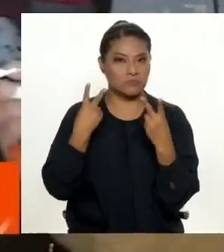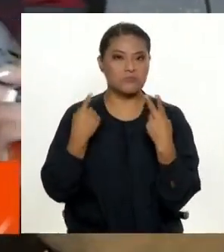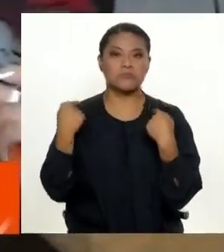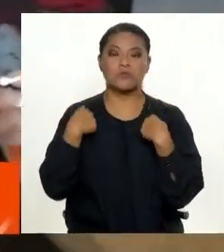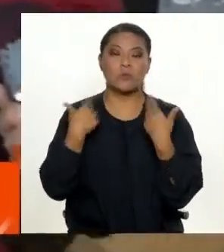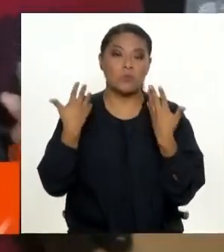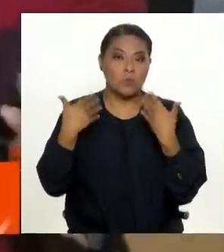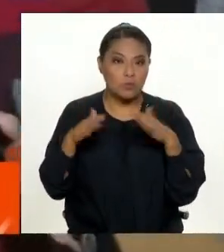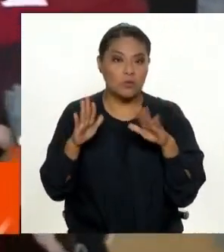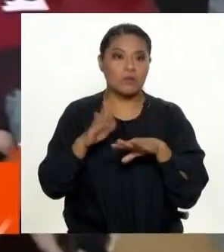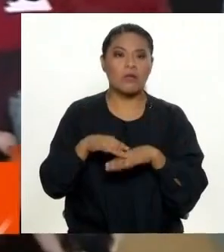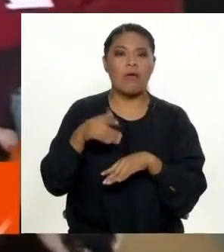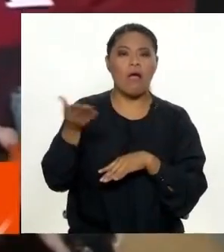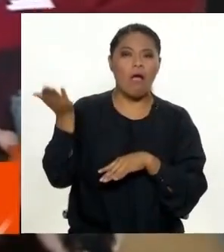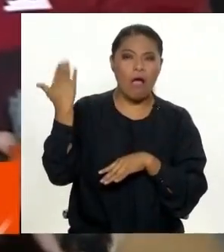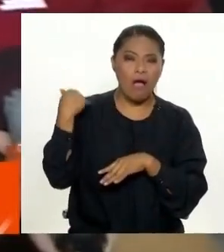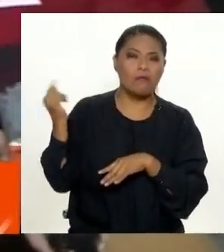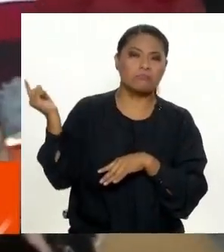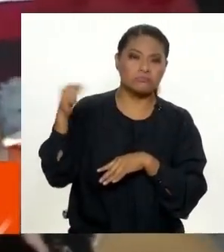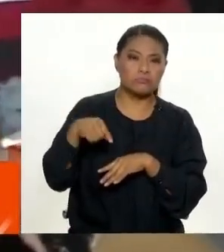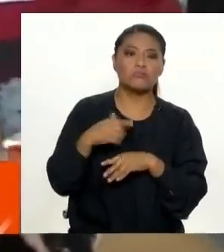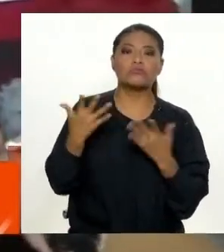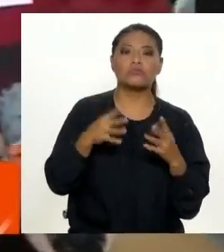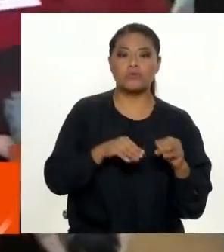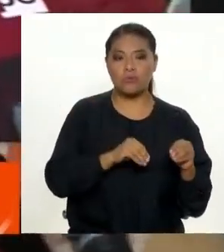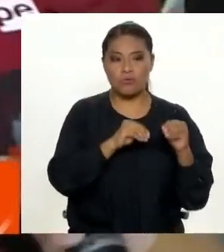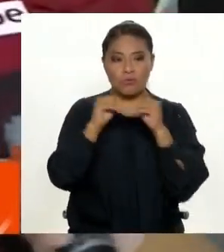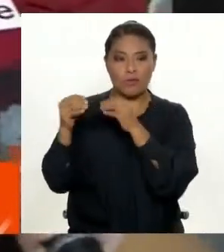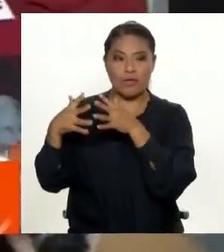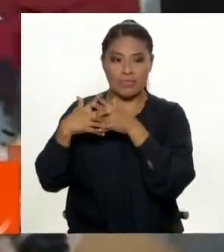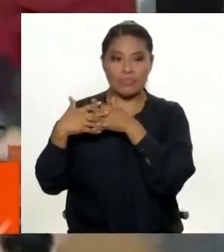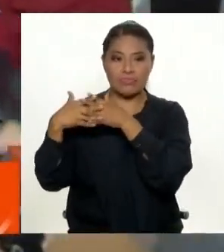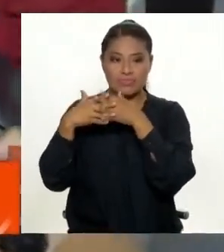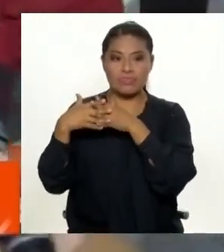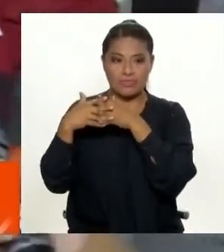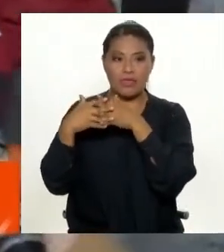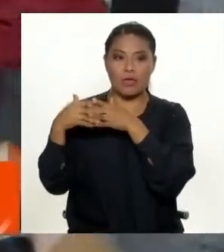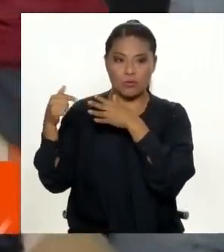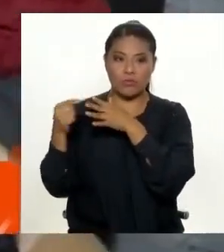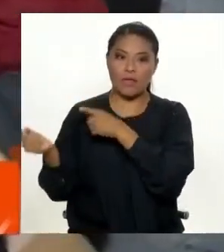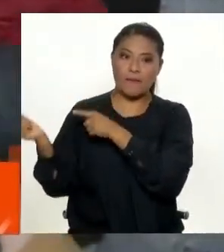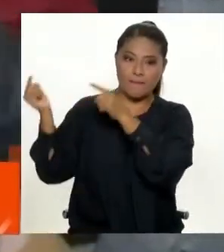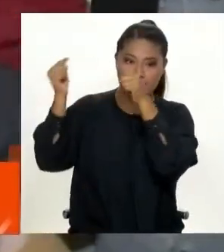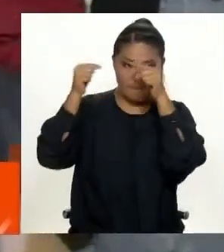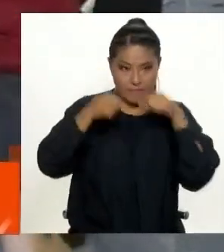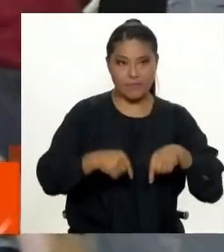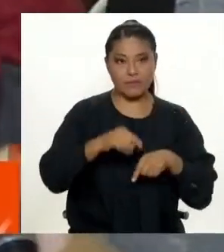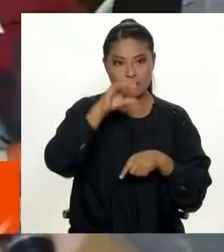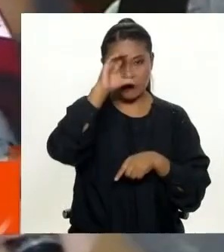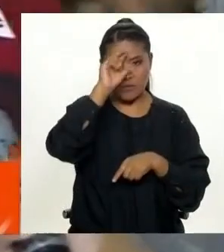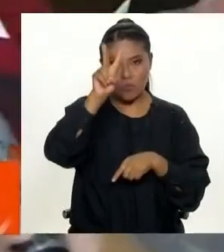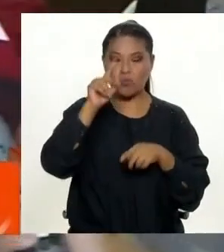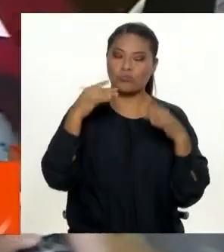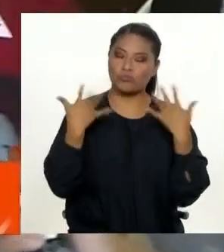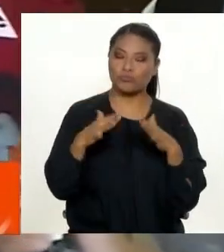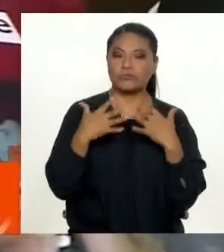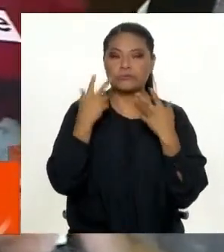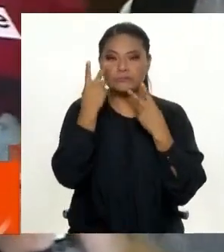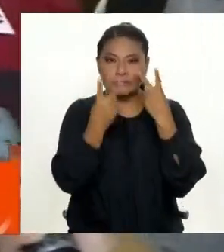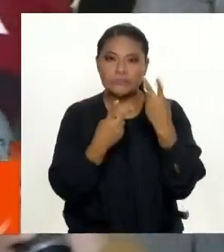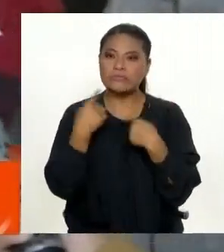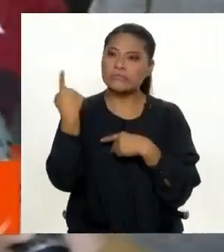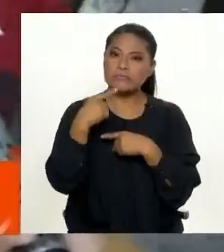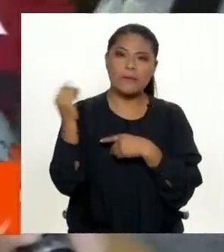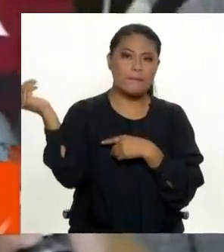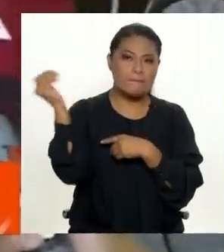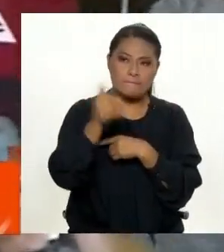venimos de tiempo. Nosotros radicamos en Estados Unidos y cada año venimos siempre para poder presenciar estas